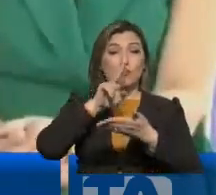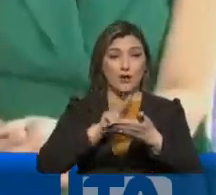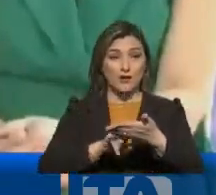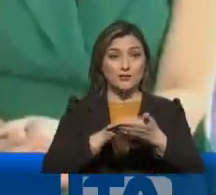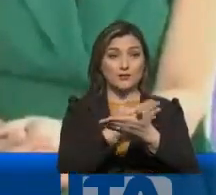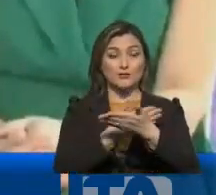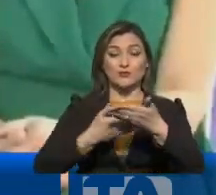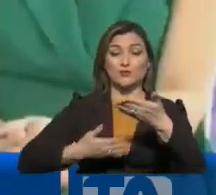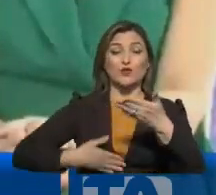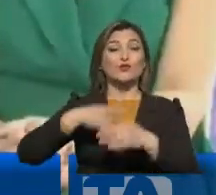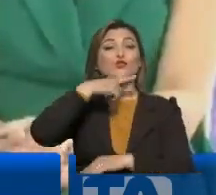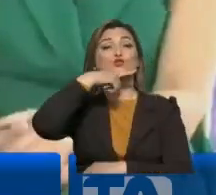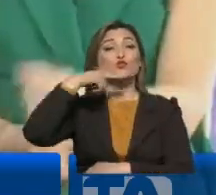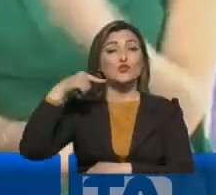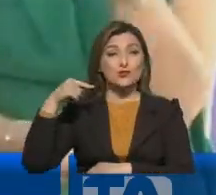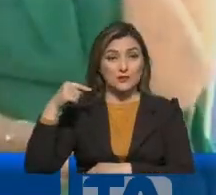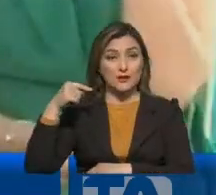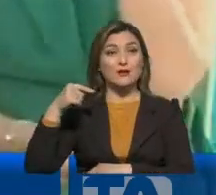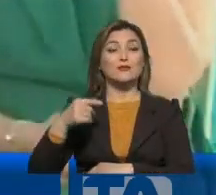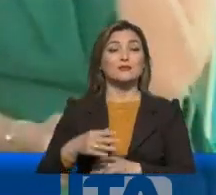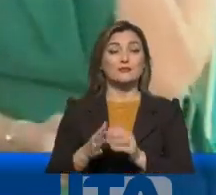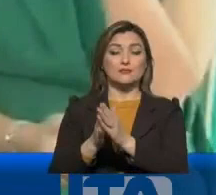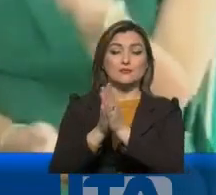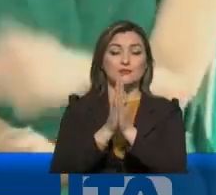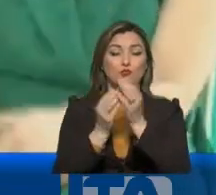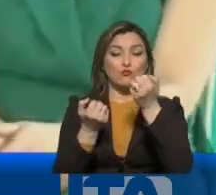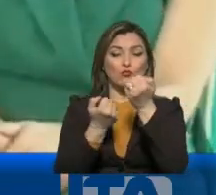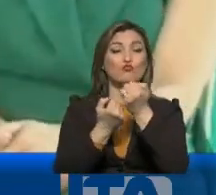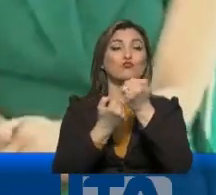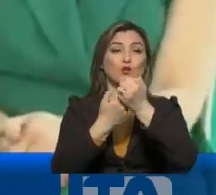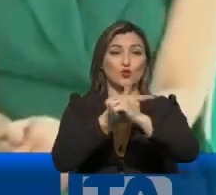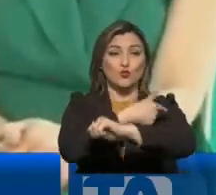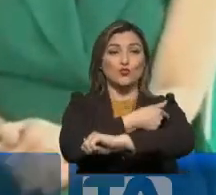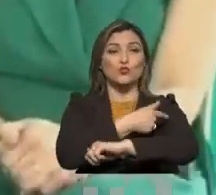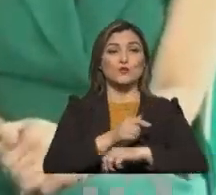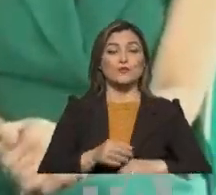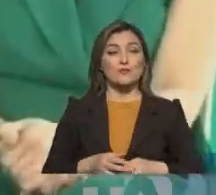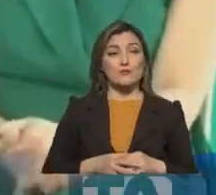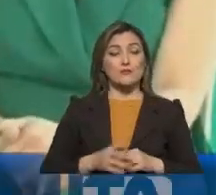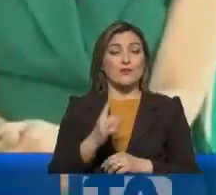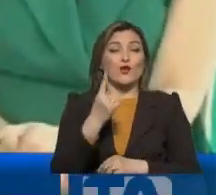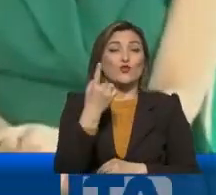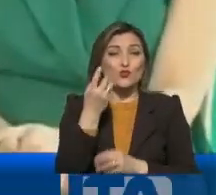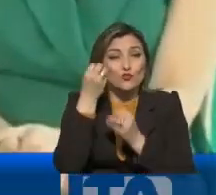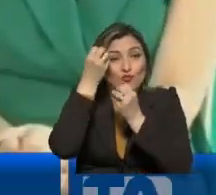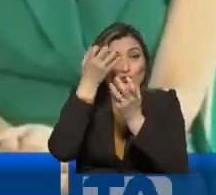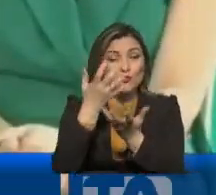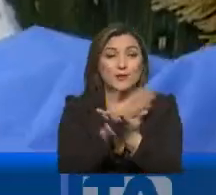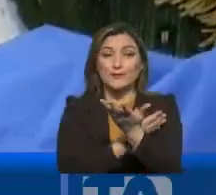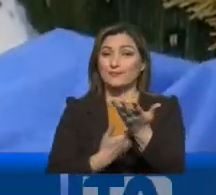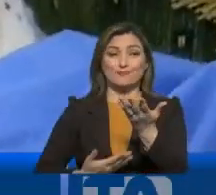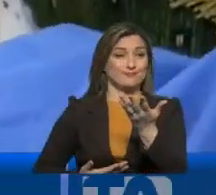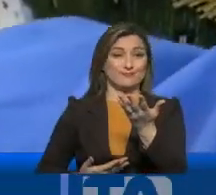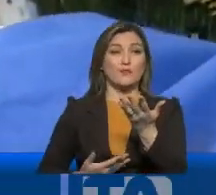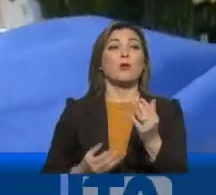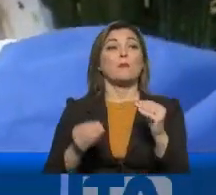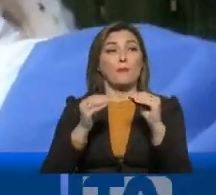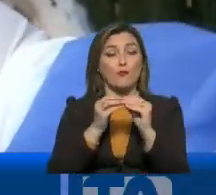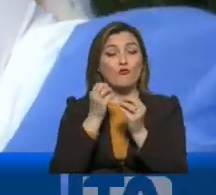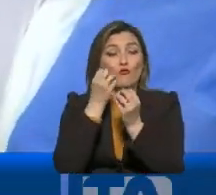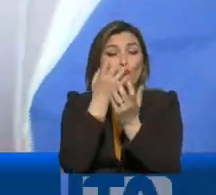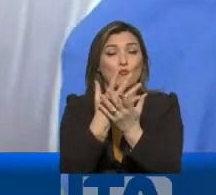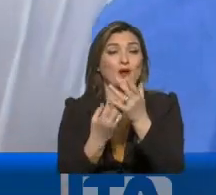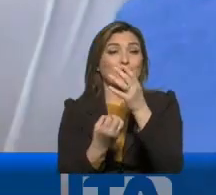presidente de rusia para pedir el apoyo en vacunas pero no fue el único anuncio del presidente electo plazo reveló que